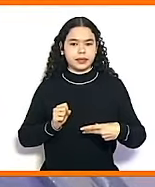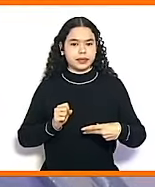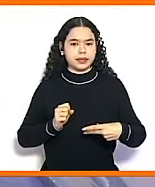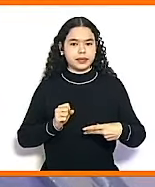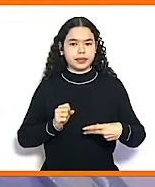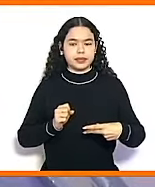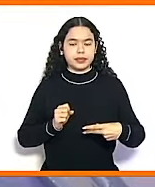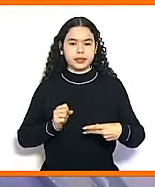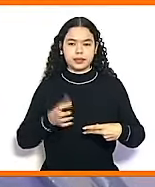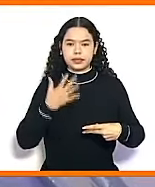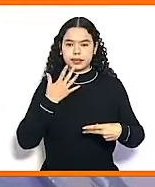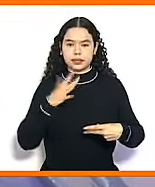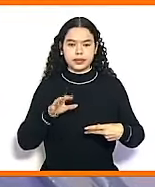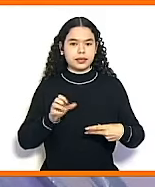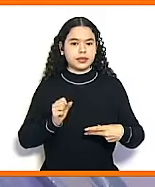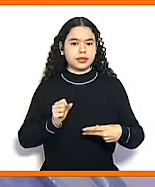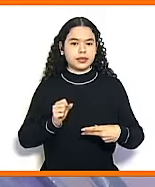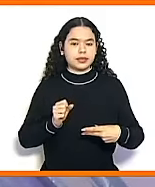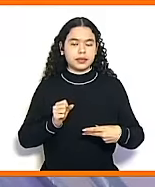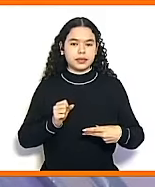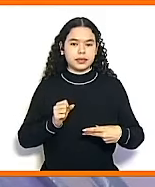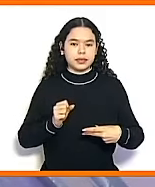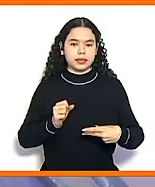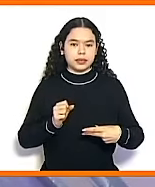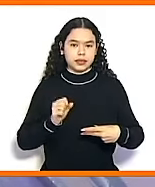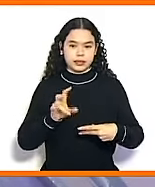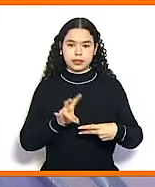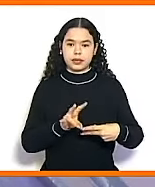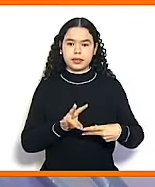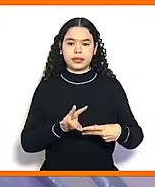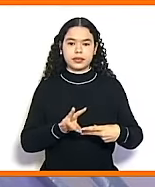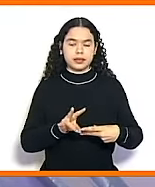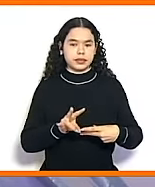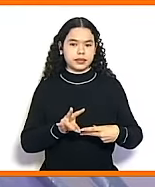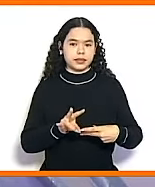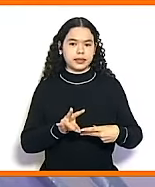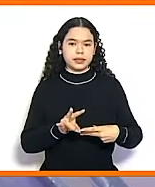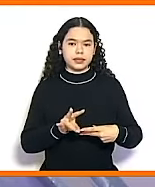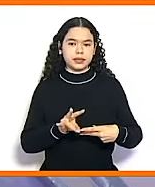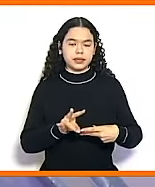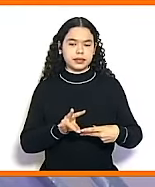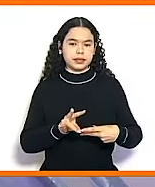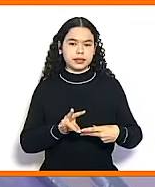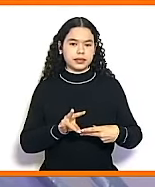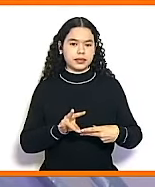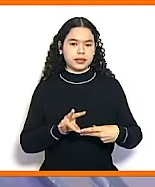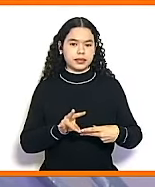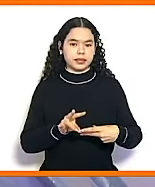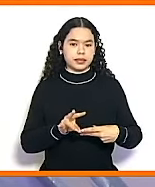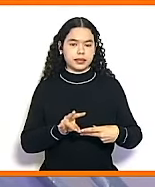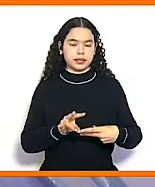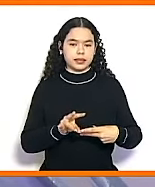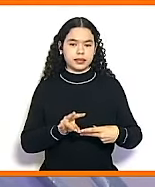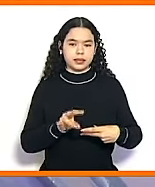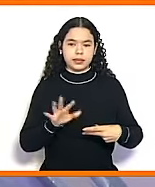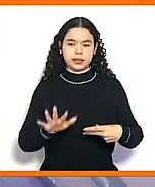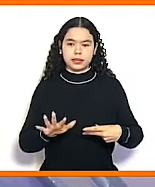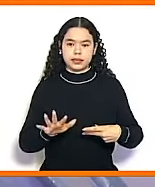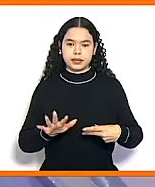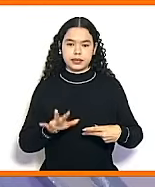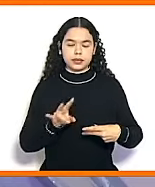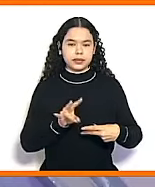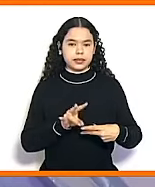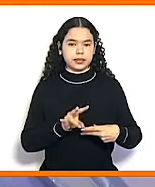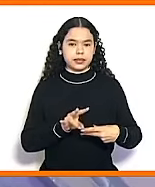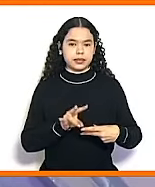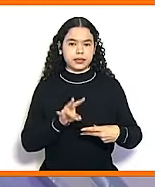ese es mucha suerte porque es es el siete segundo dígito mucha suerte el cinco en posición